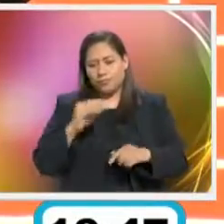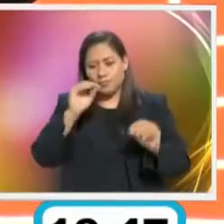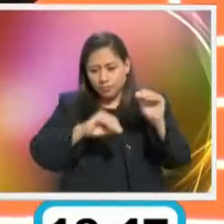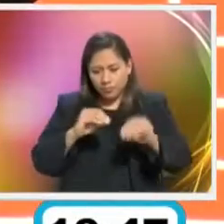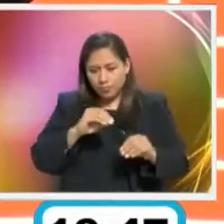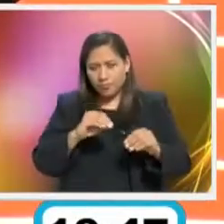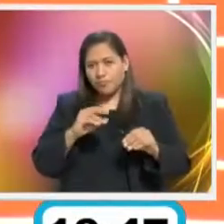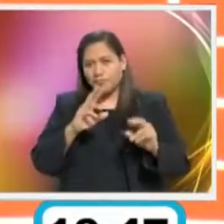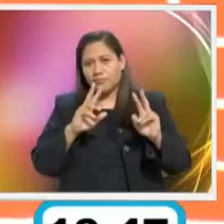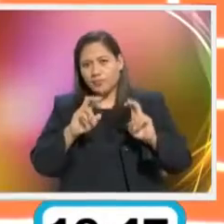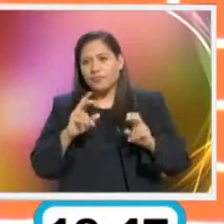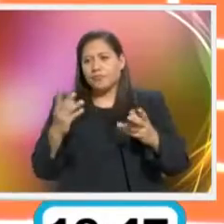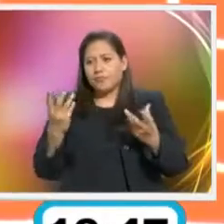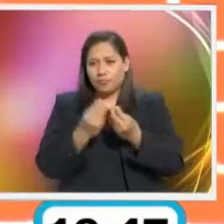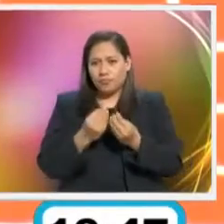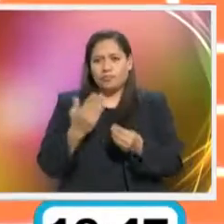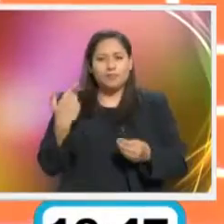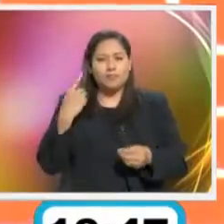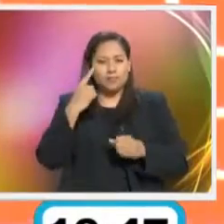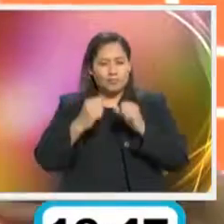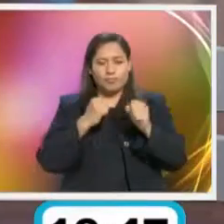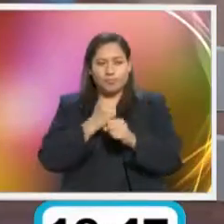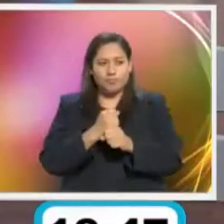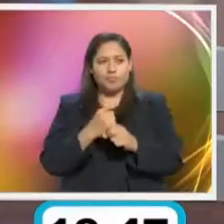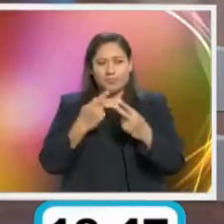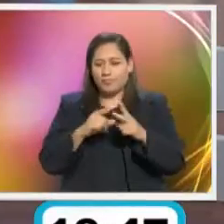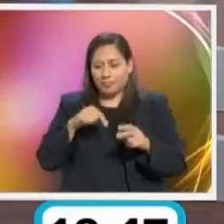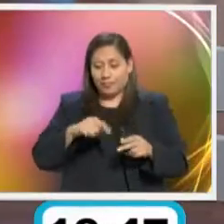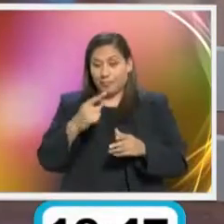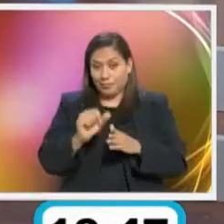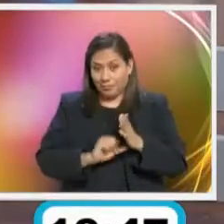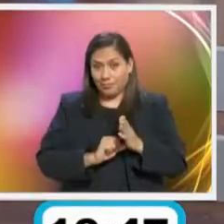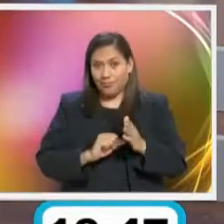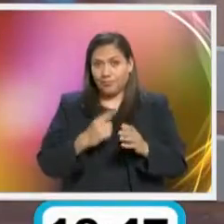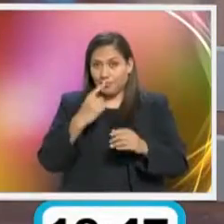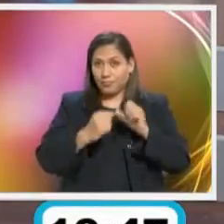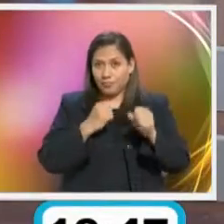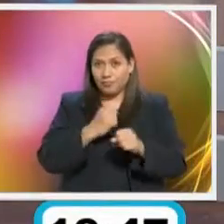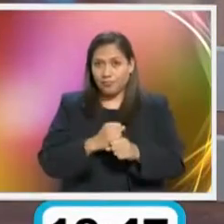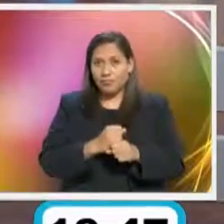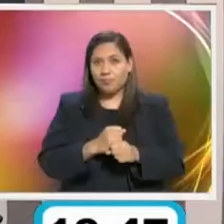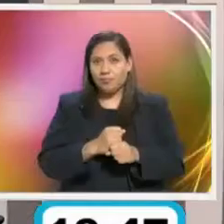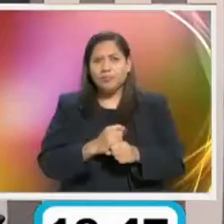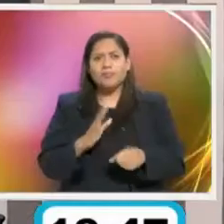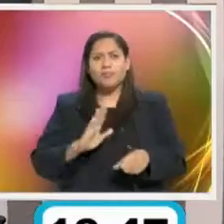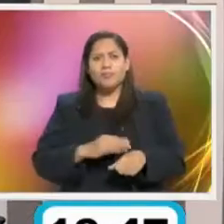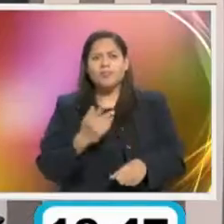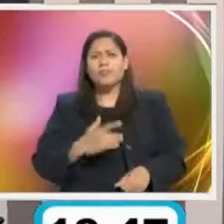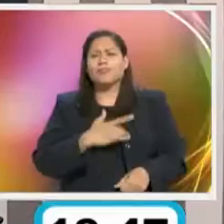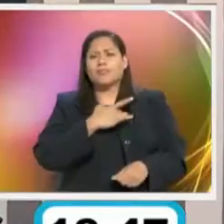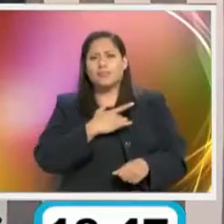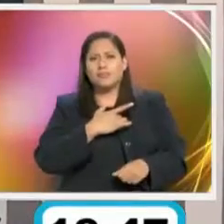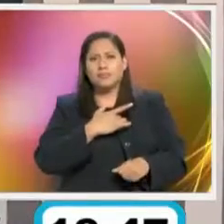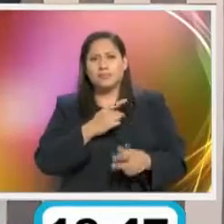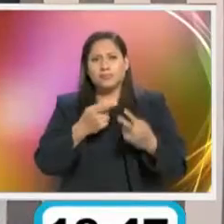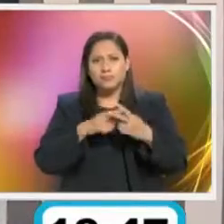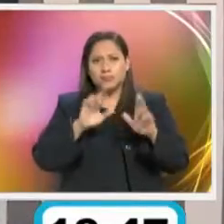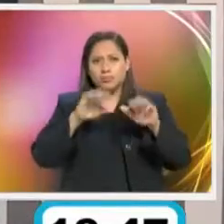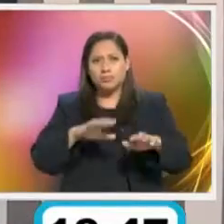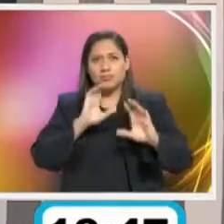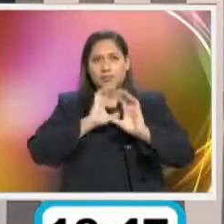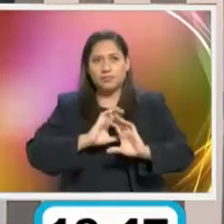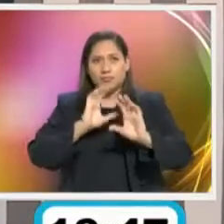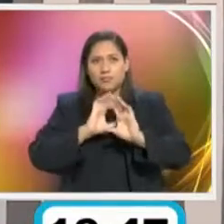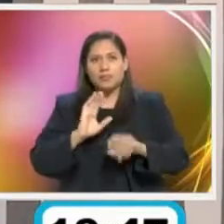año cuando comenzamos con este proyecto, justito hace un año. ¿Hace un año exactamente Sí, en este sí, mes? Exactamente. Muy bien. ¿Y qué los motivó entonces a comenzar a